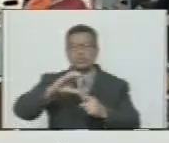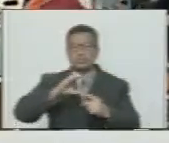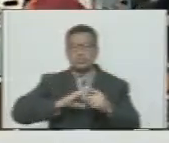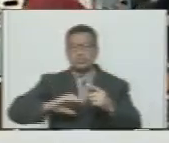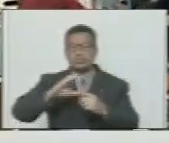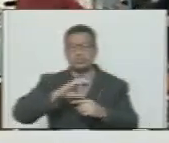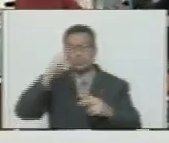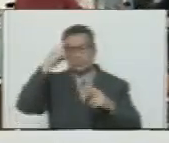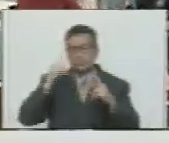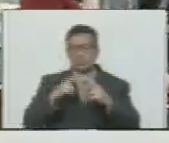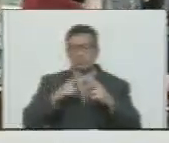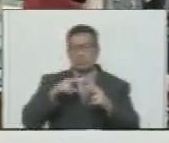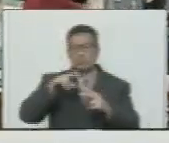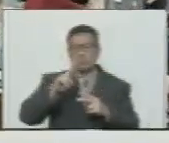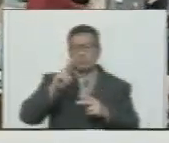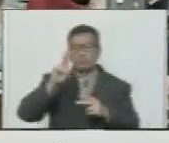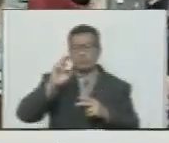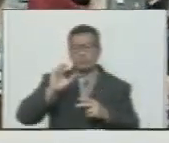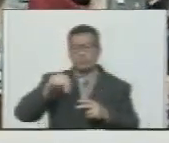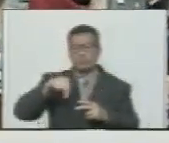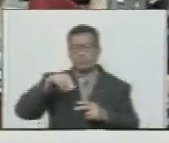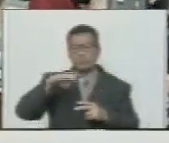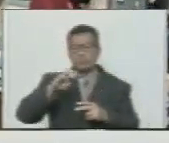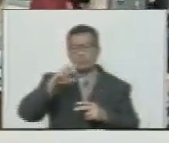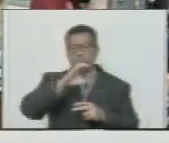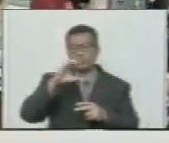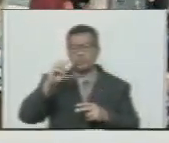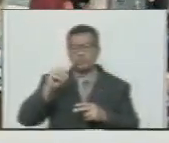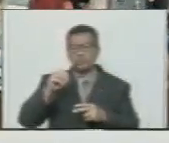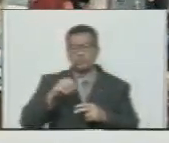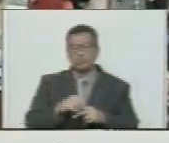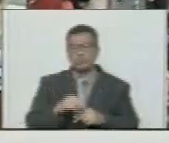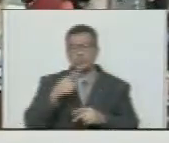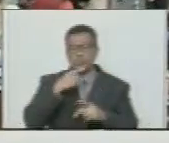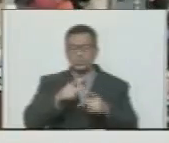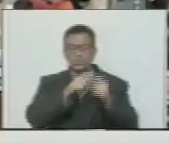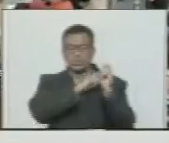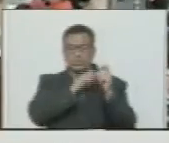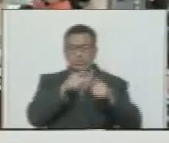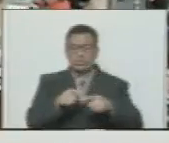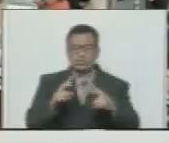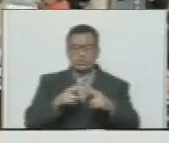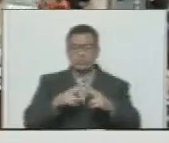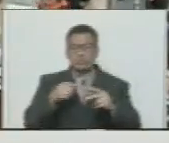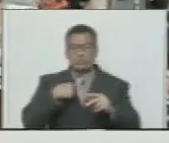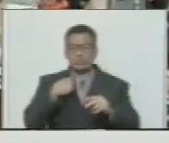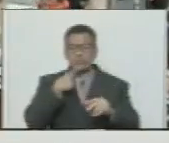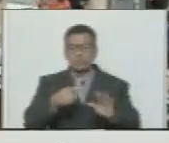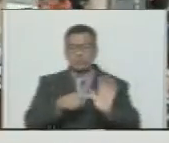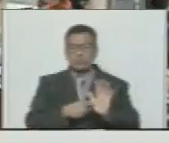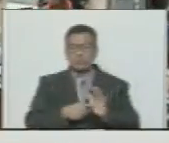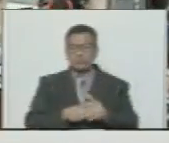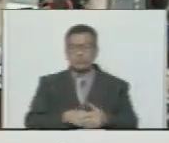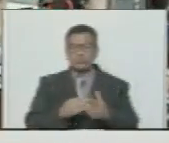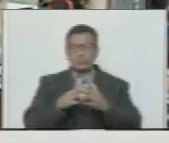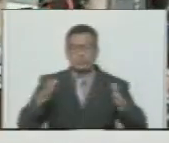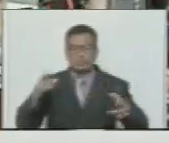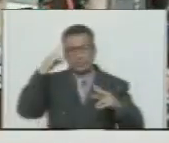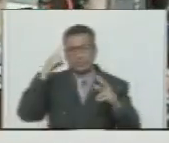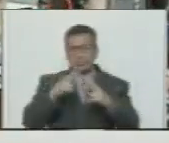y la Cultura, mejor conocido como la UNESCO. La diputada Azucena Jaspe, quien fue la encargada de dar los argumentos, decía que era